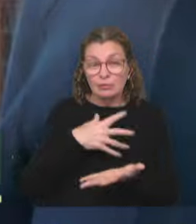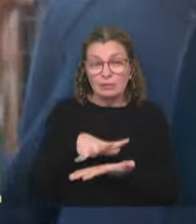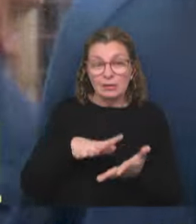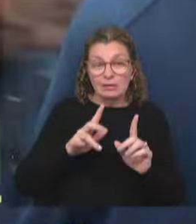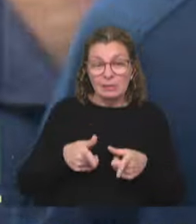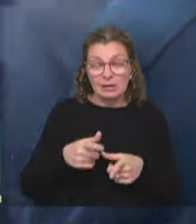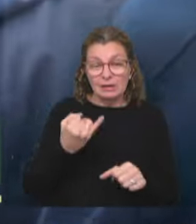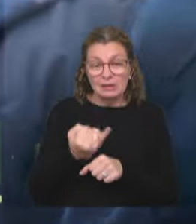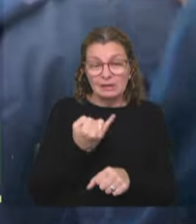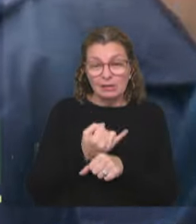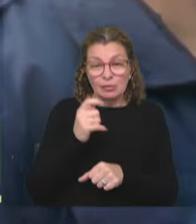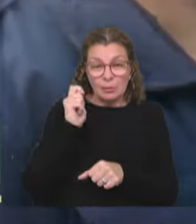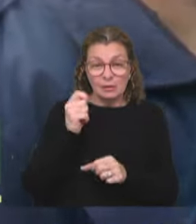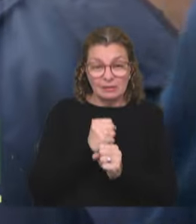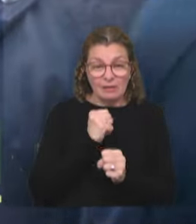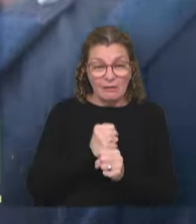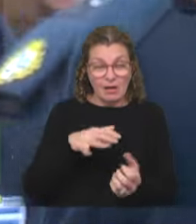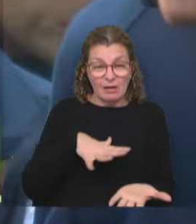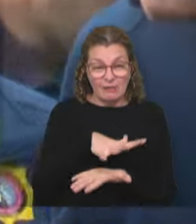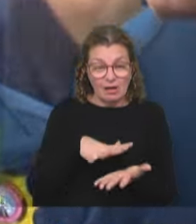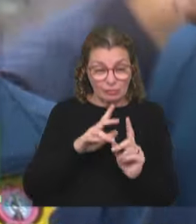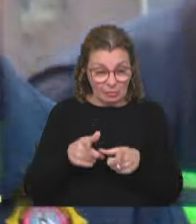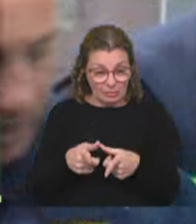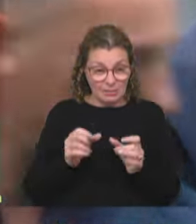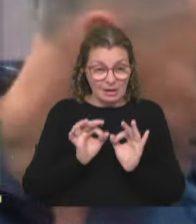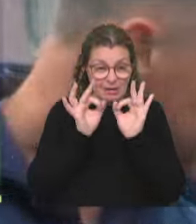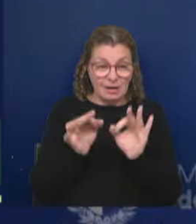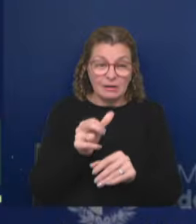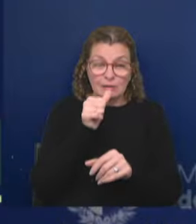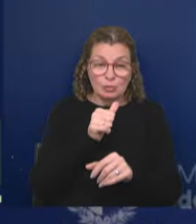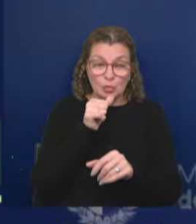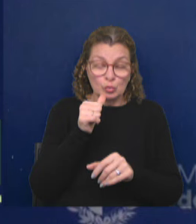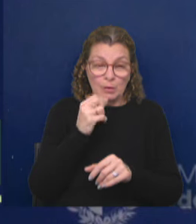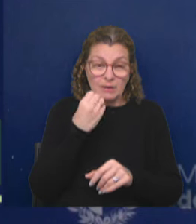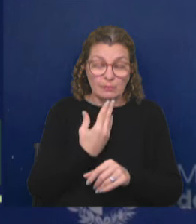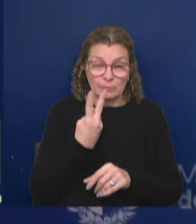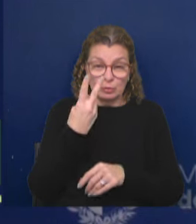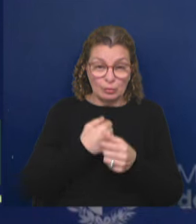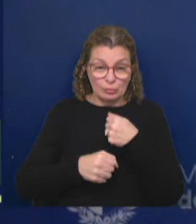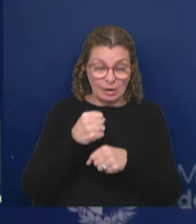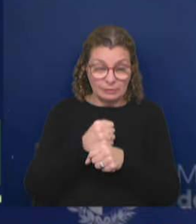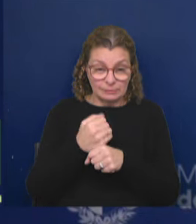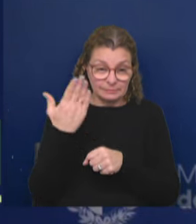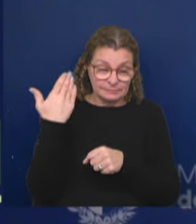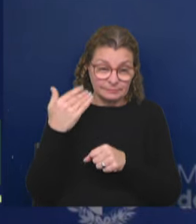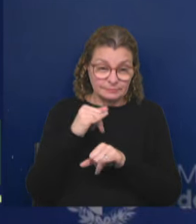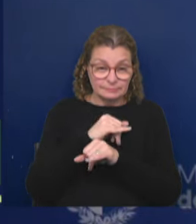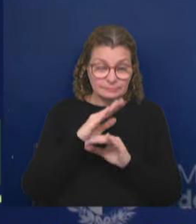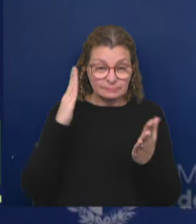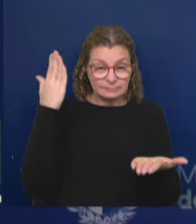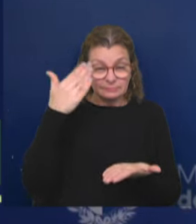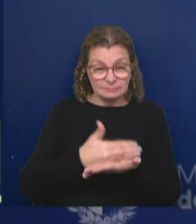o instituciones públicas que trabajan en el barrio para lograr mejores resultados. Venimos de 2 años donde han cerrado